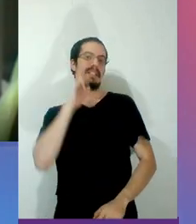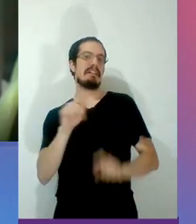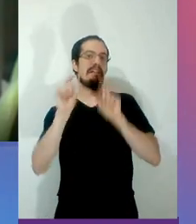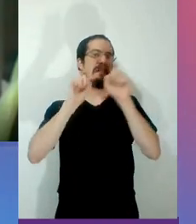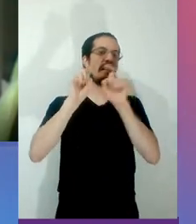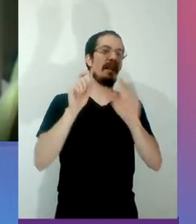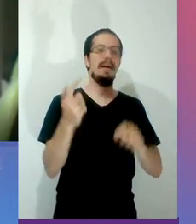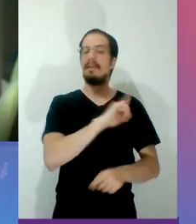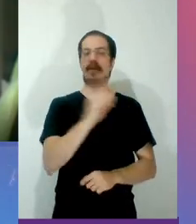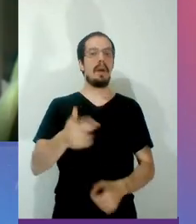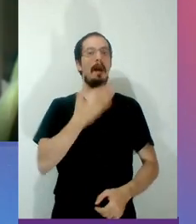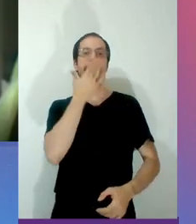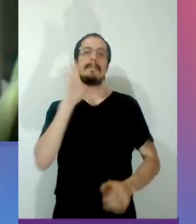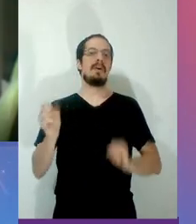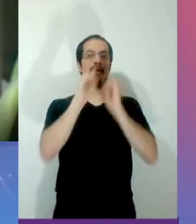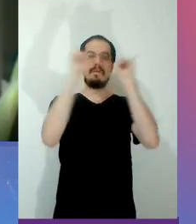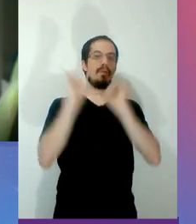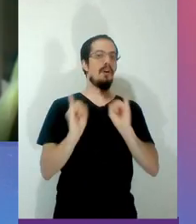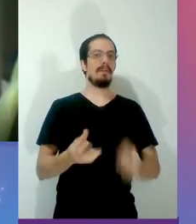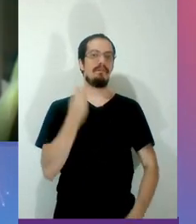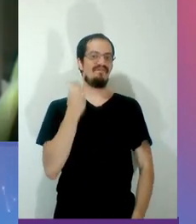mundo. Eso.